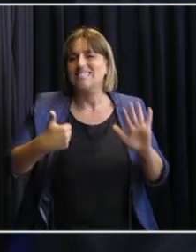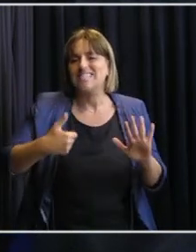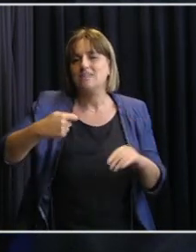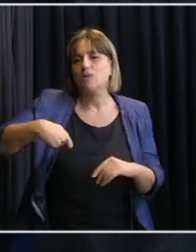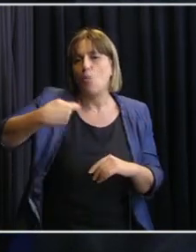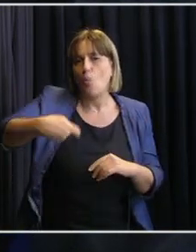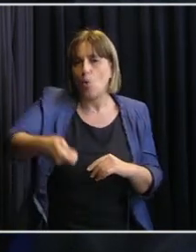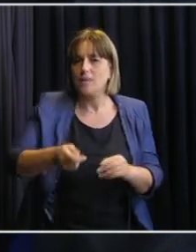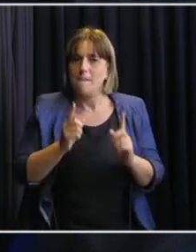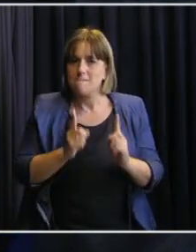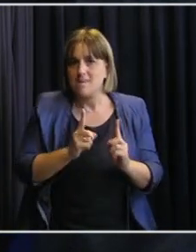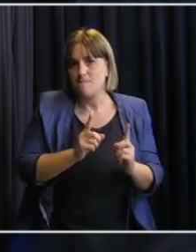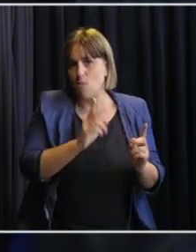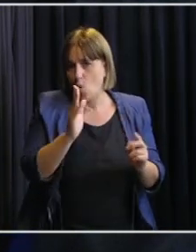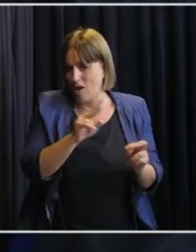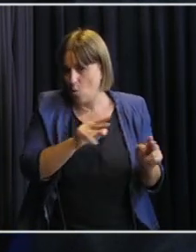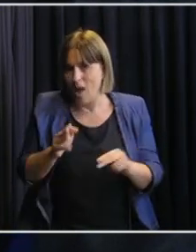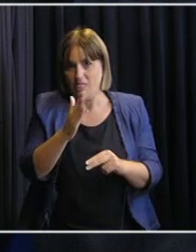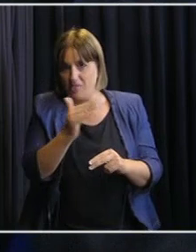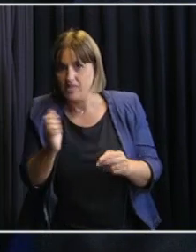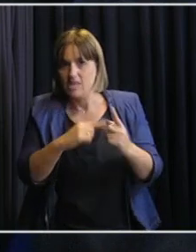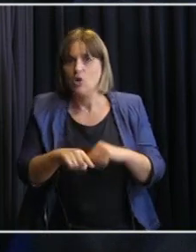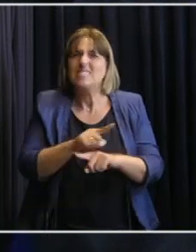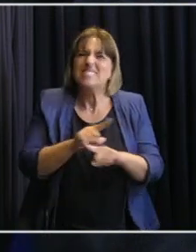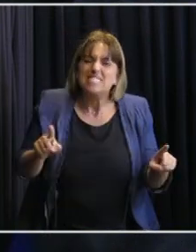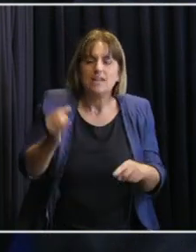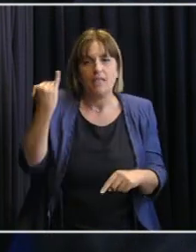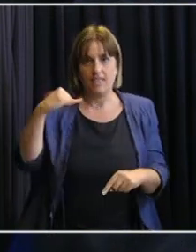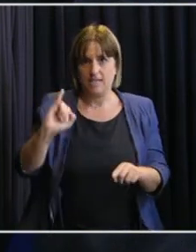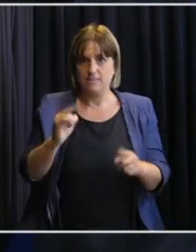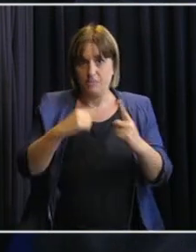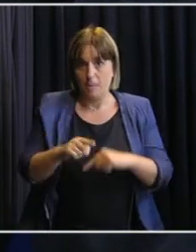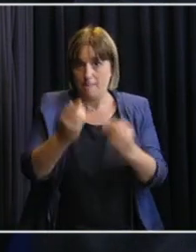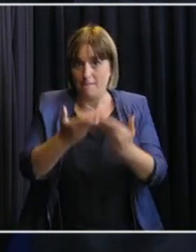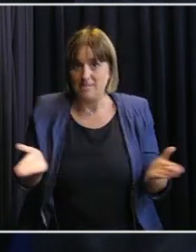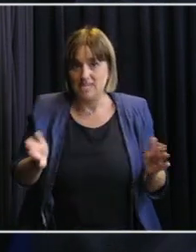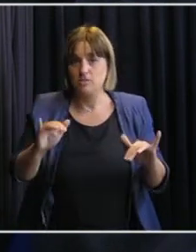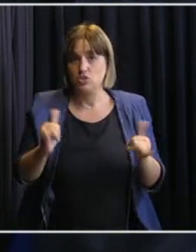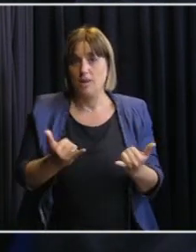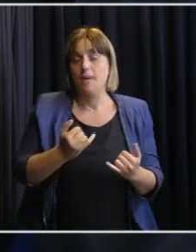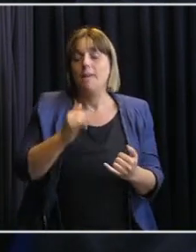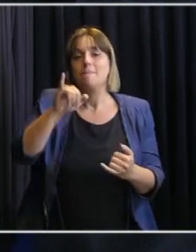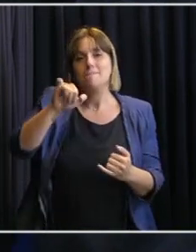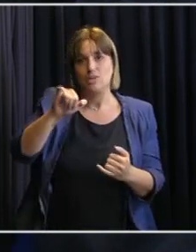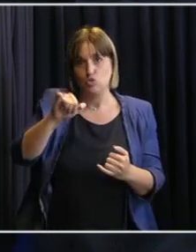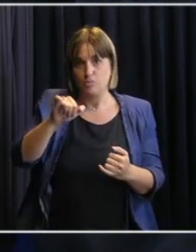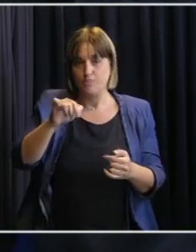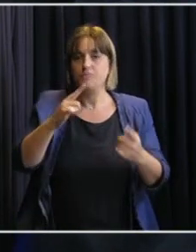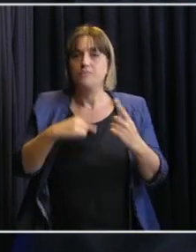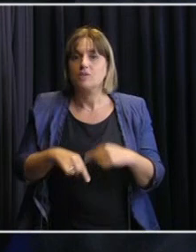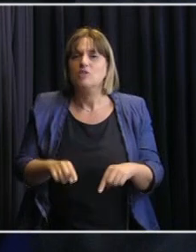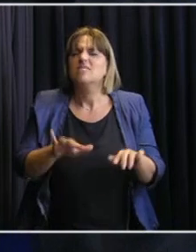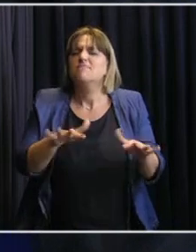iguales, consecutivas y mensuales, sin pago de interés, lo que se va a realizar a partir del mes de marzo.